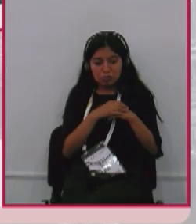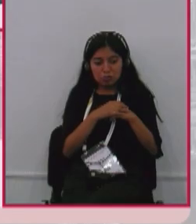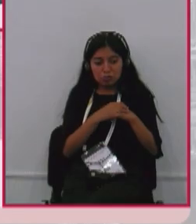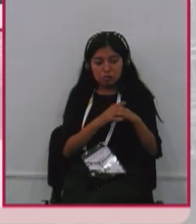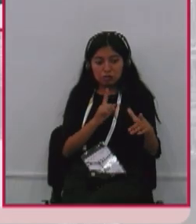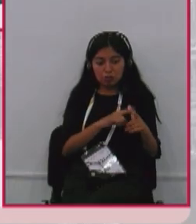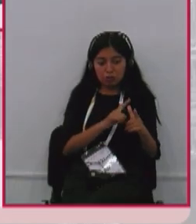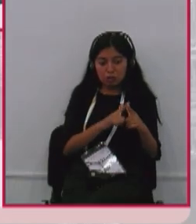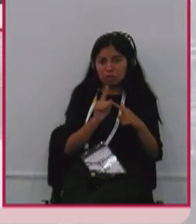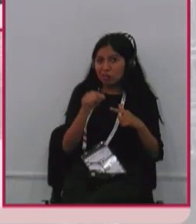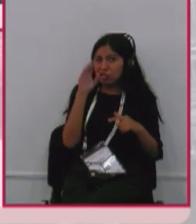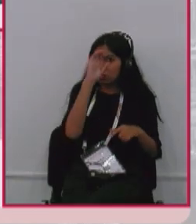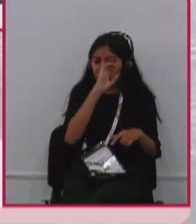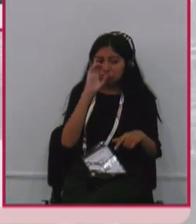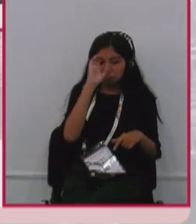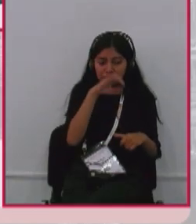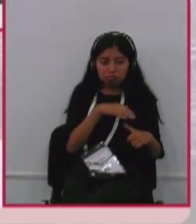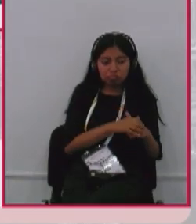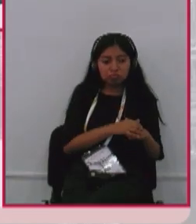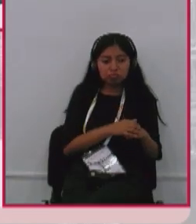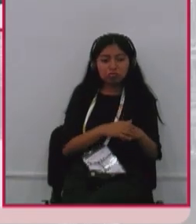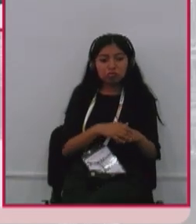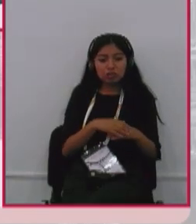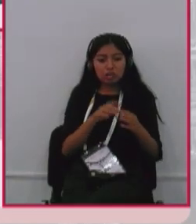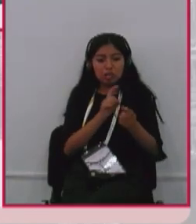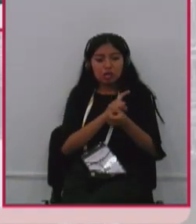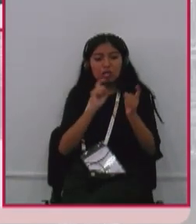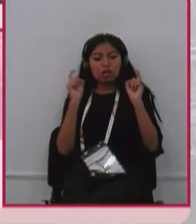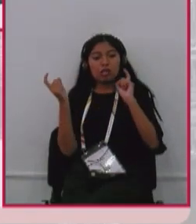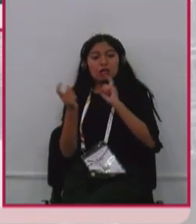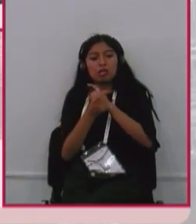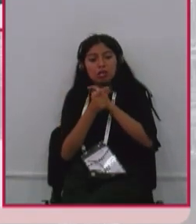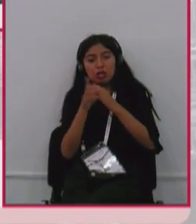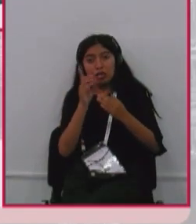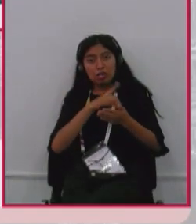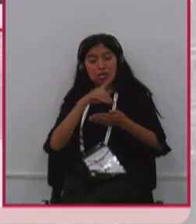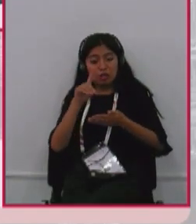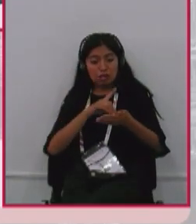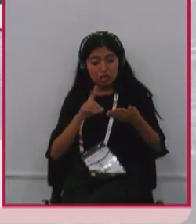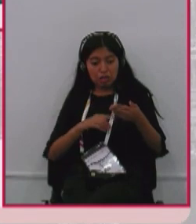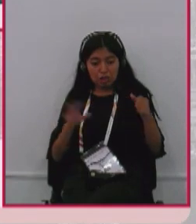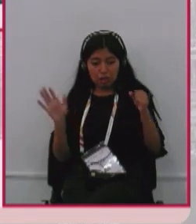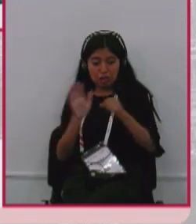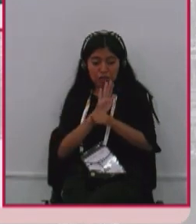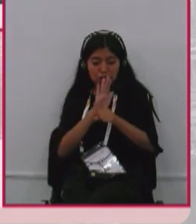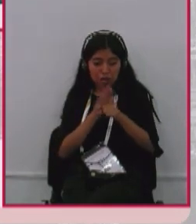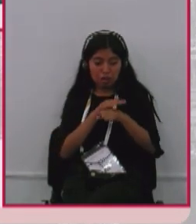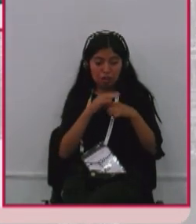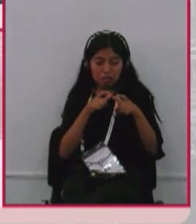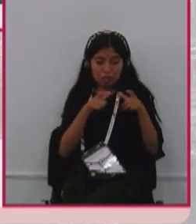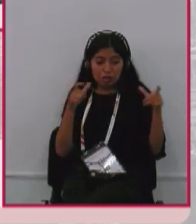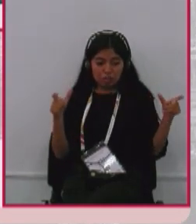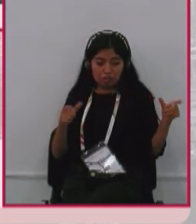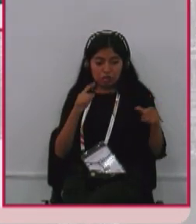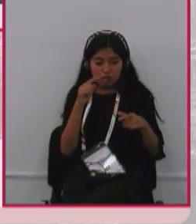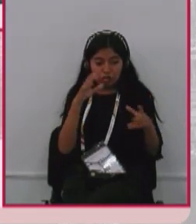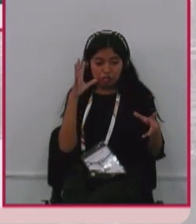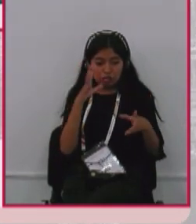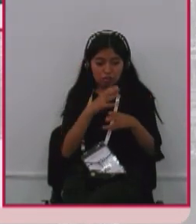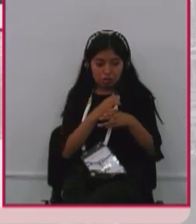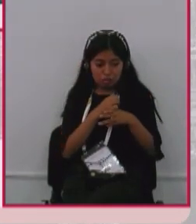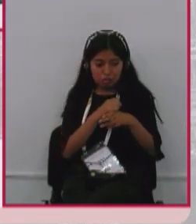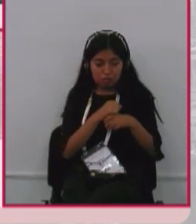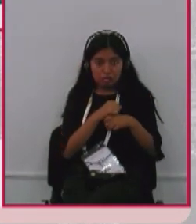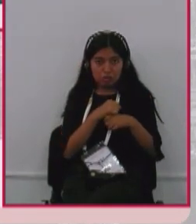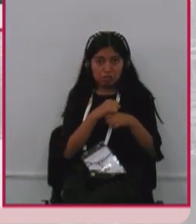Entonces, ¿qué es lo que buscamos? Es reemplazar los típicos diseños que ocupan una gran cantidad de celdas y irnos a una concentradora con menor